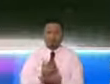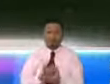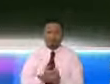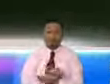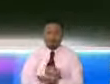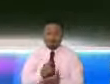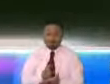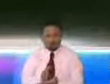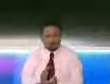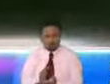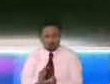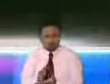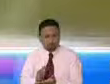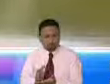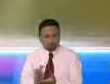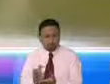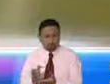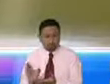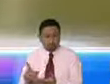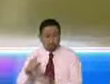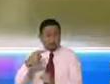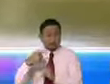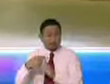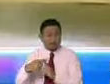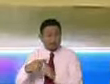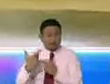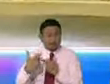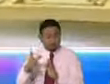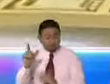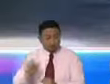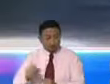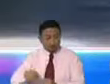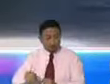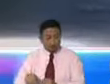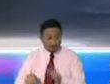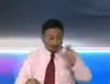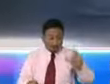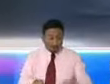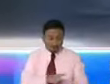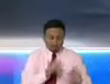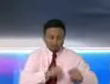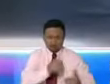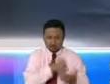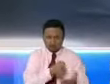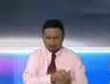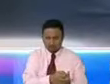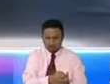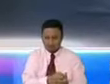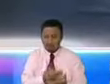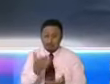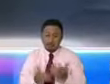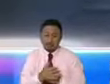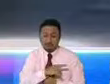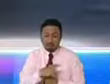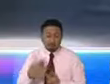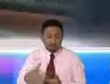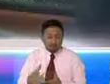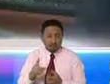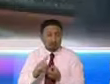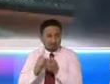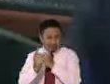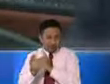ese camino relativamente positivo y se eleve la capacidad adquisitiva, se podría divisar un panorama, dice.